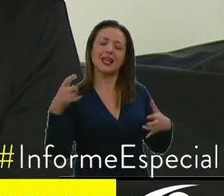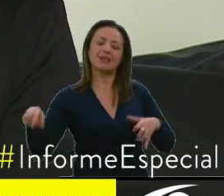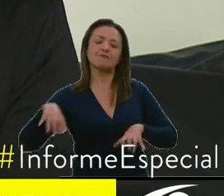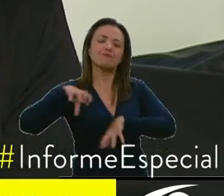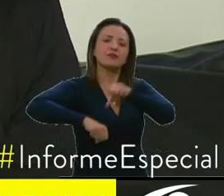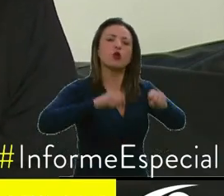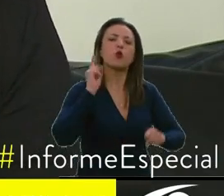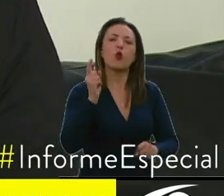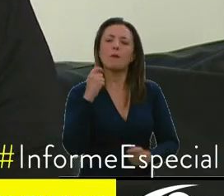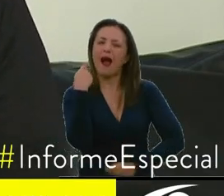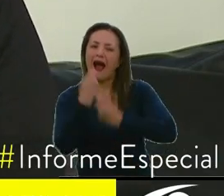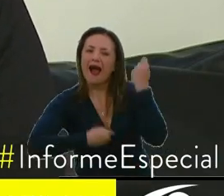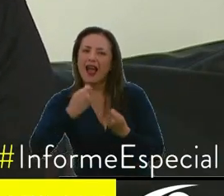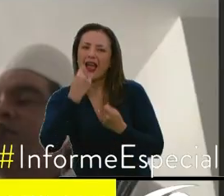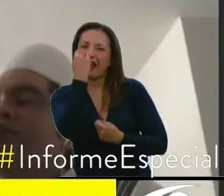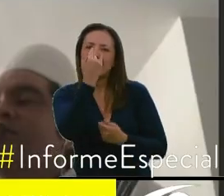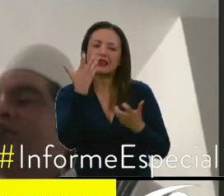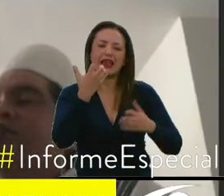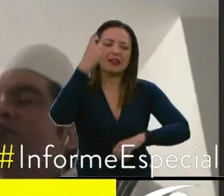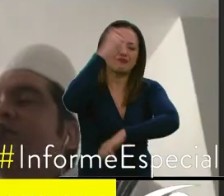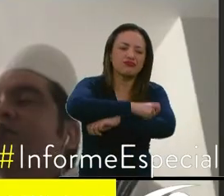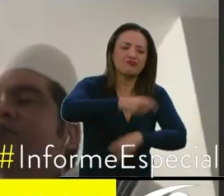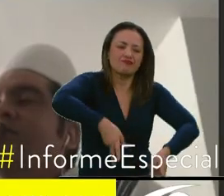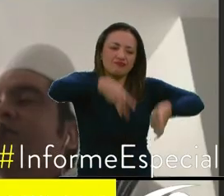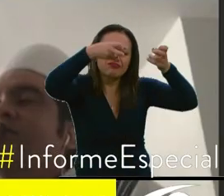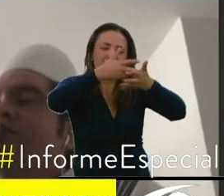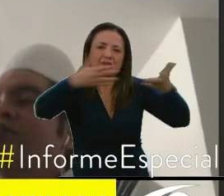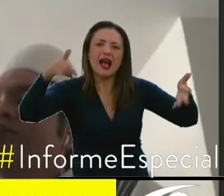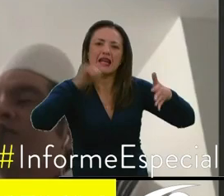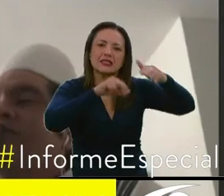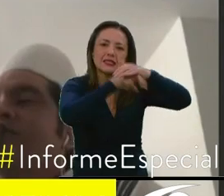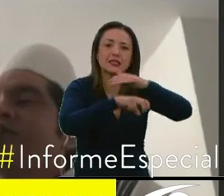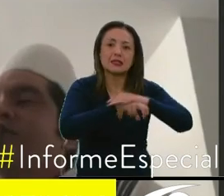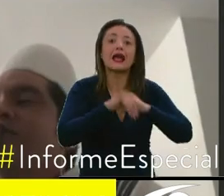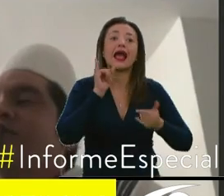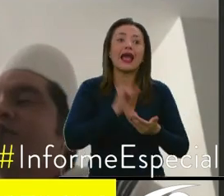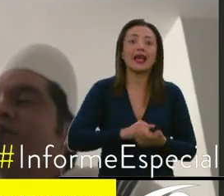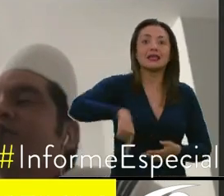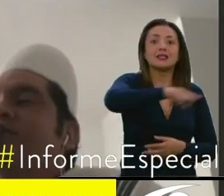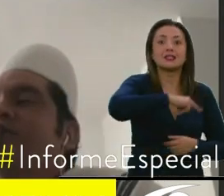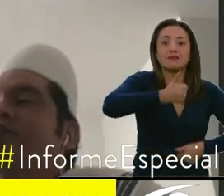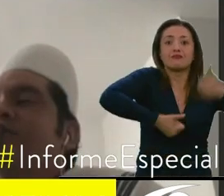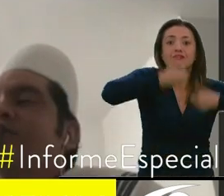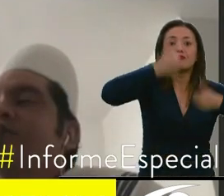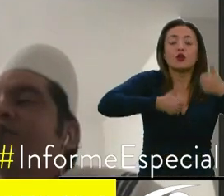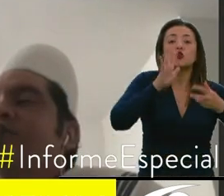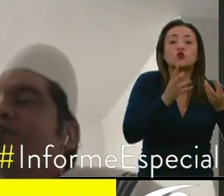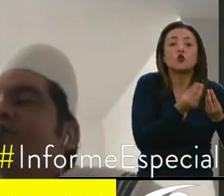intereses económicos de carácter extractivos. Y eso es lo que temen los consejeros mayores, que sus